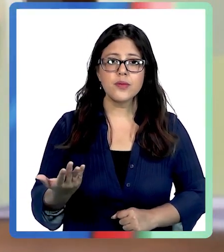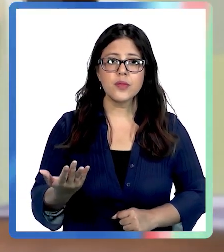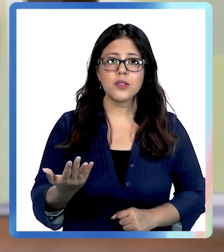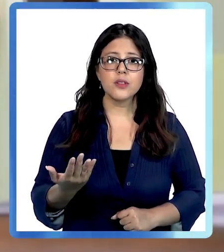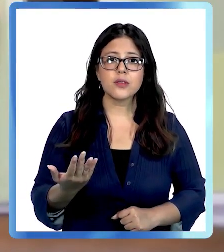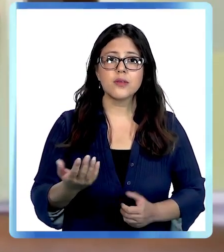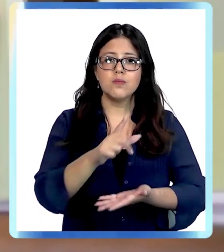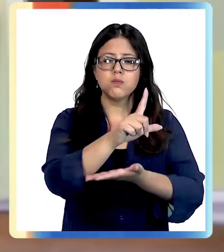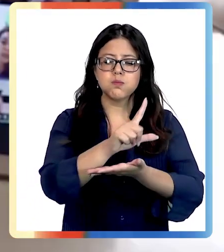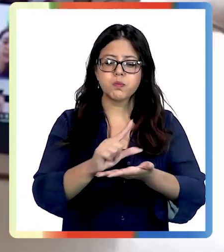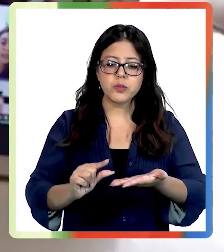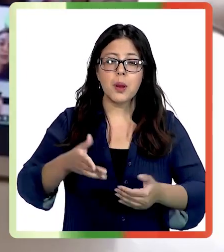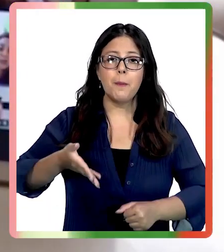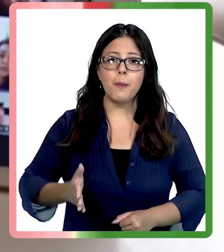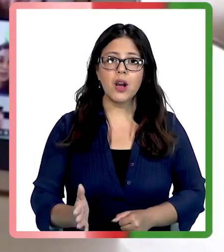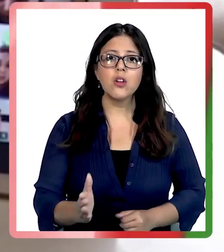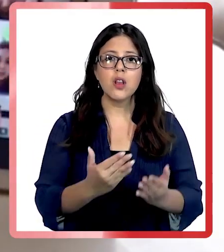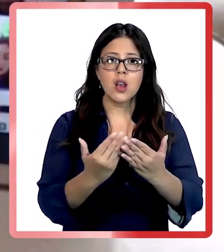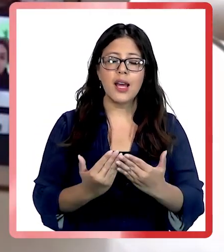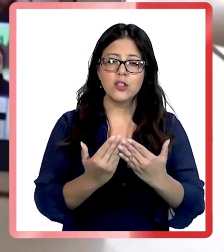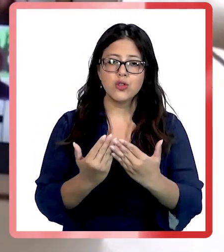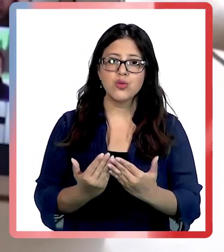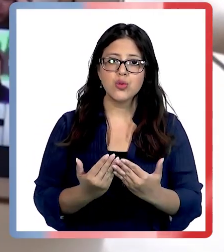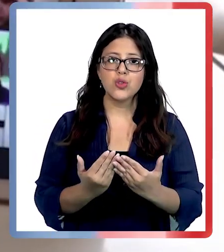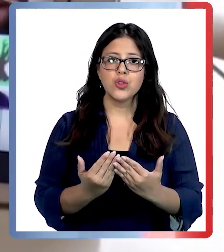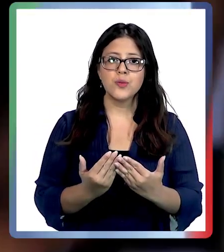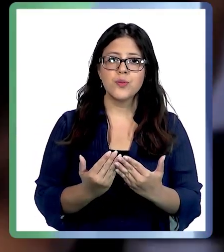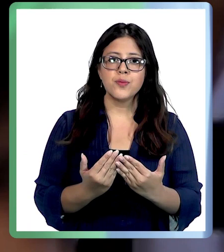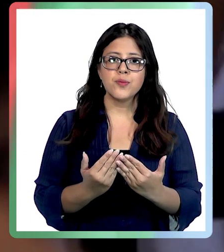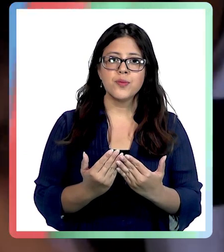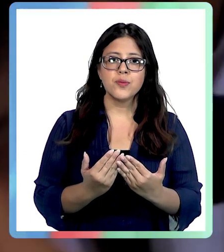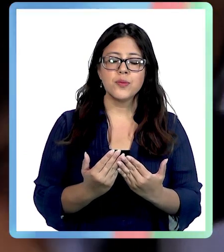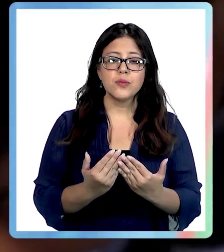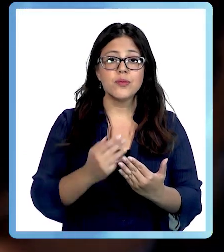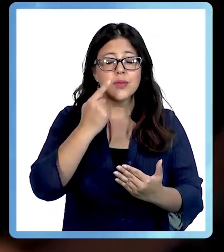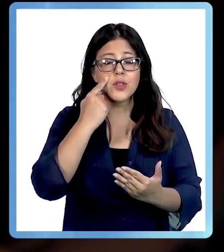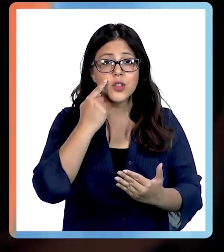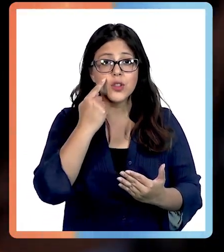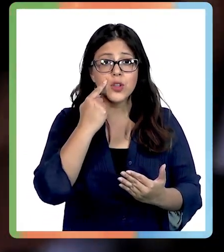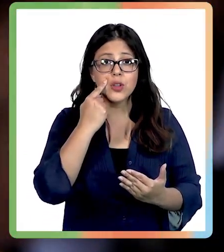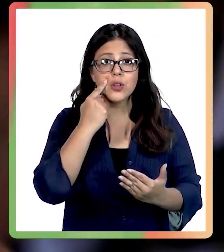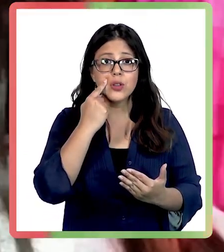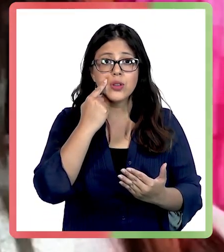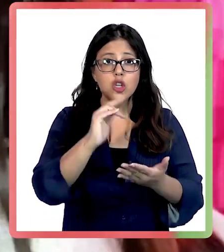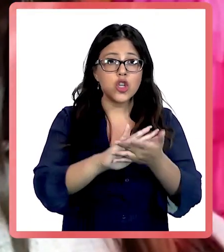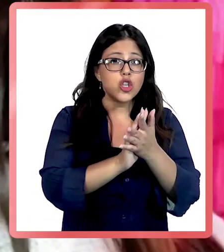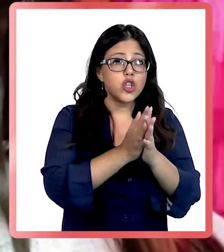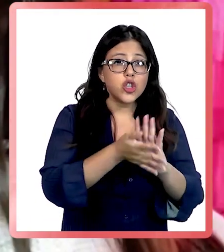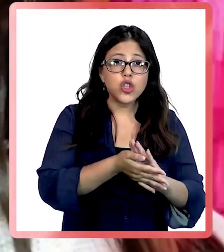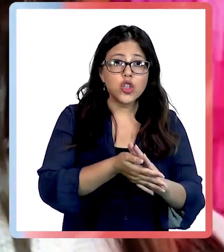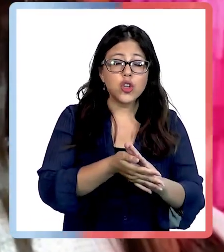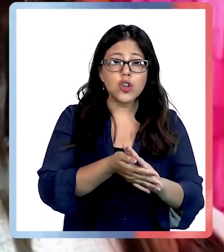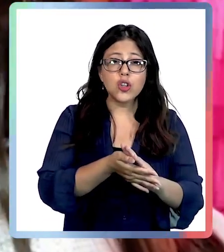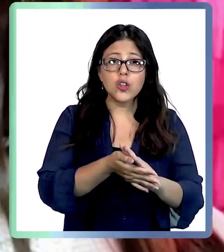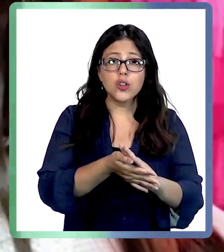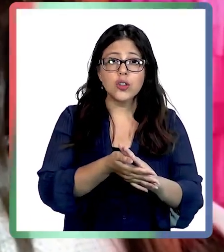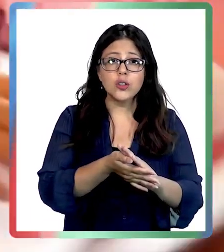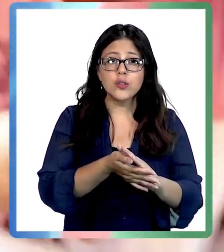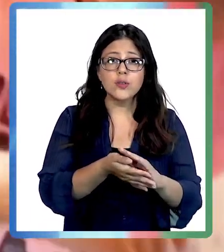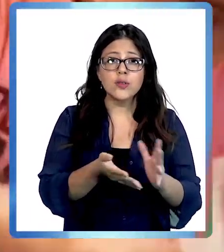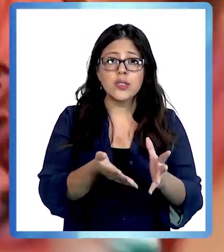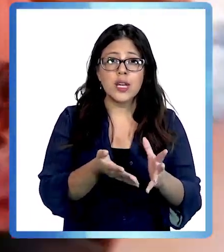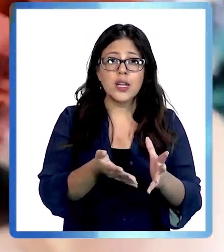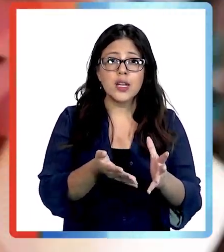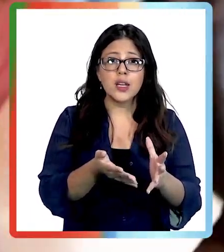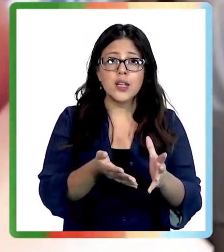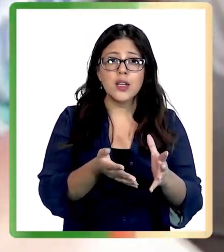no y ni hablar por supuesto de todas las poblaciones que son históricamente marginadas en nuestra región no